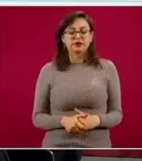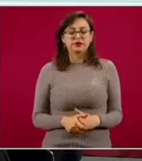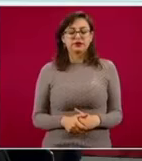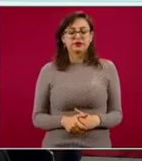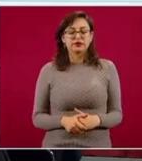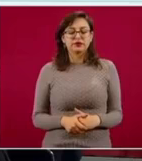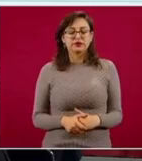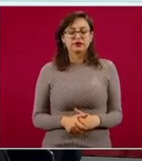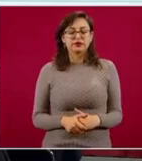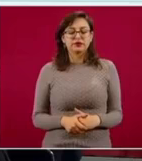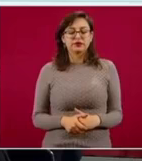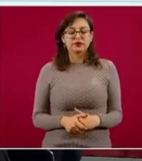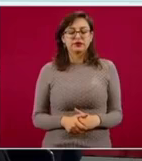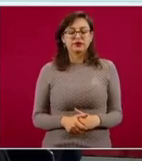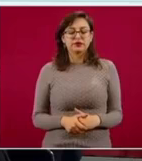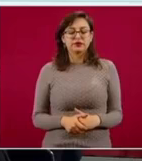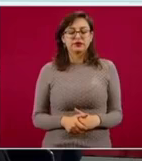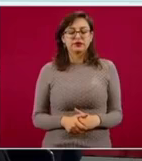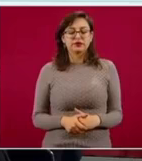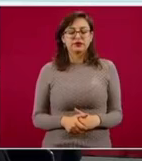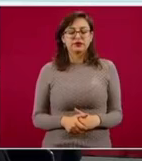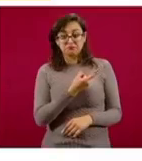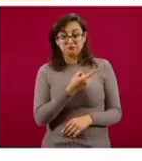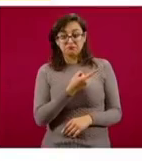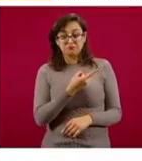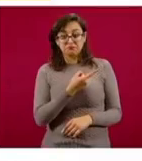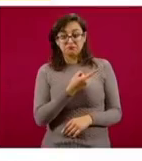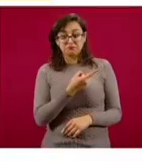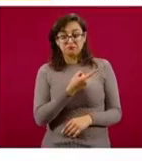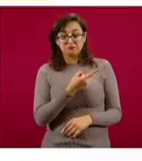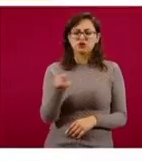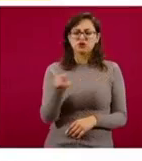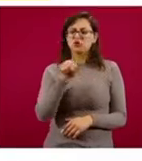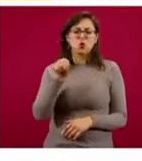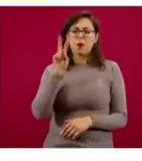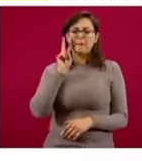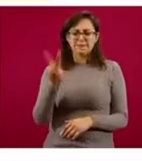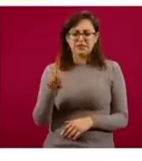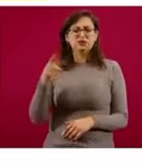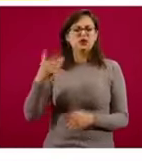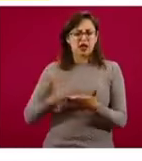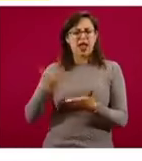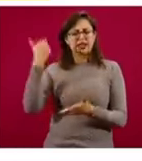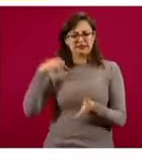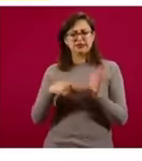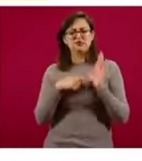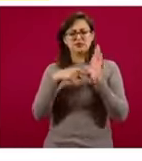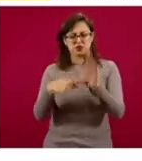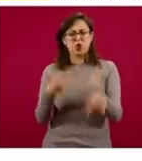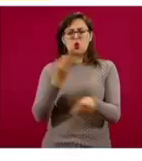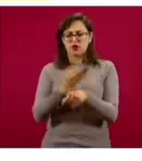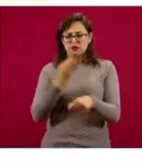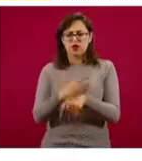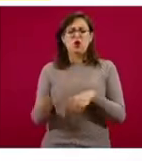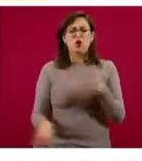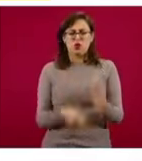quiero destacar aquí con esta curva que quizá la han visto pocas veces, la hemos presentado anteriormente, pero hoy la volvemos a